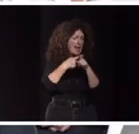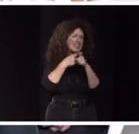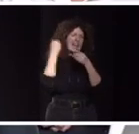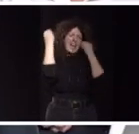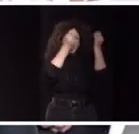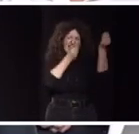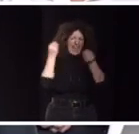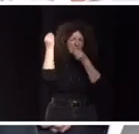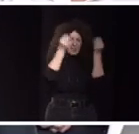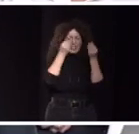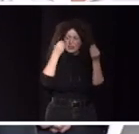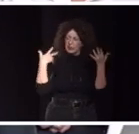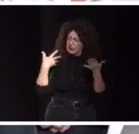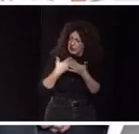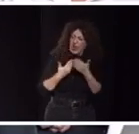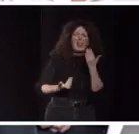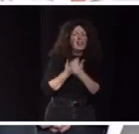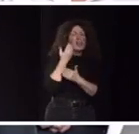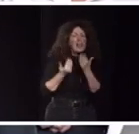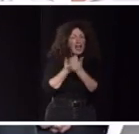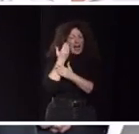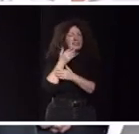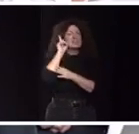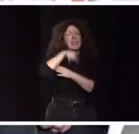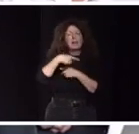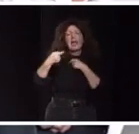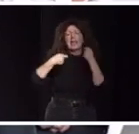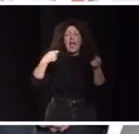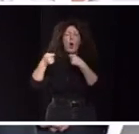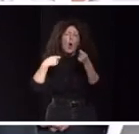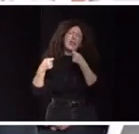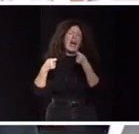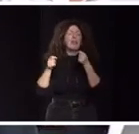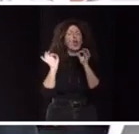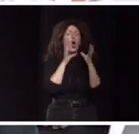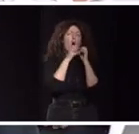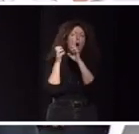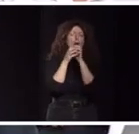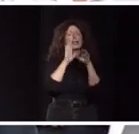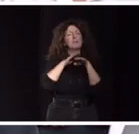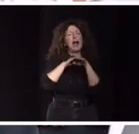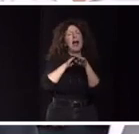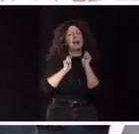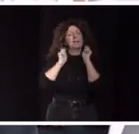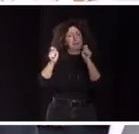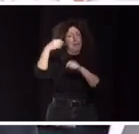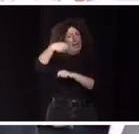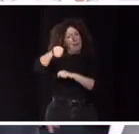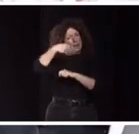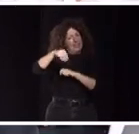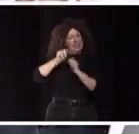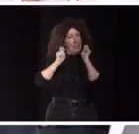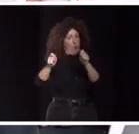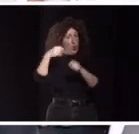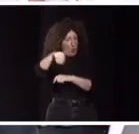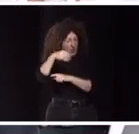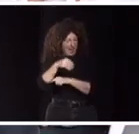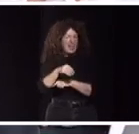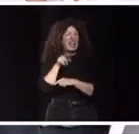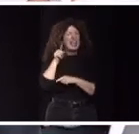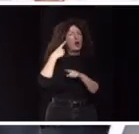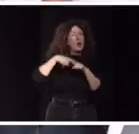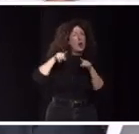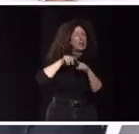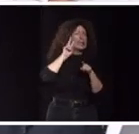reflexión sobre estos últimos días y las negociaciones de la investidura. Creo que lo que estamos viendo manda una